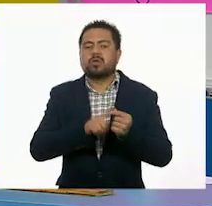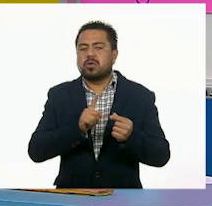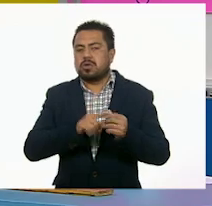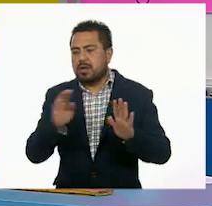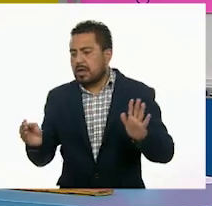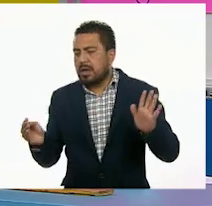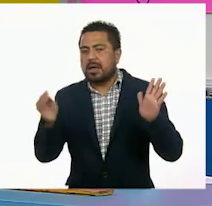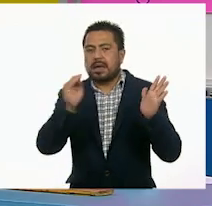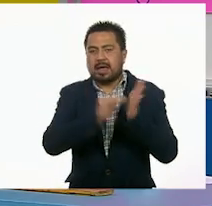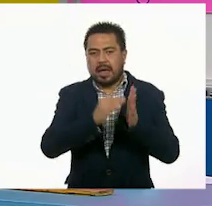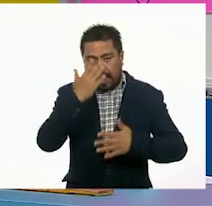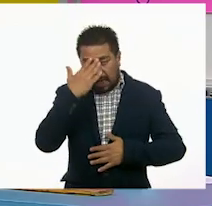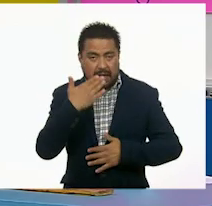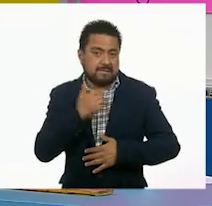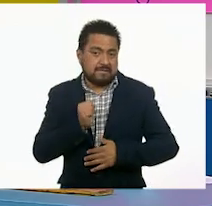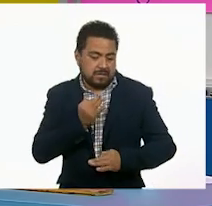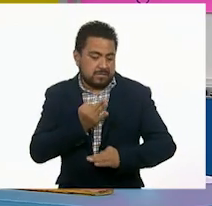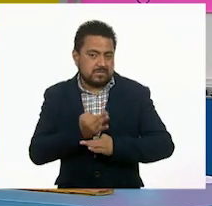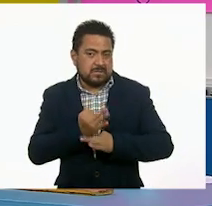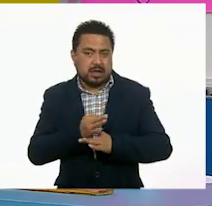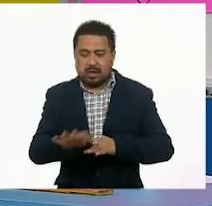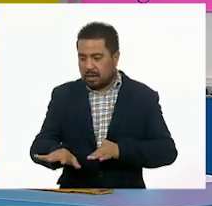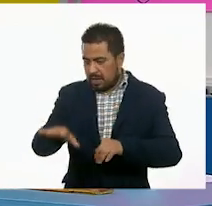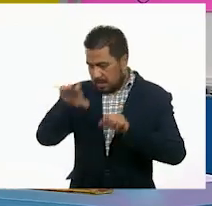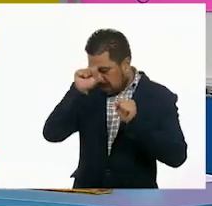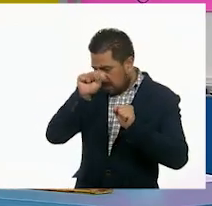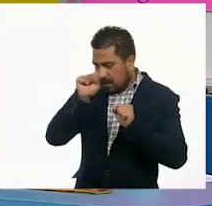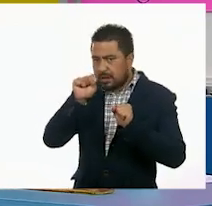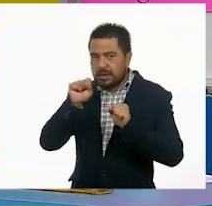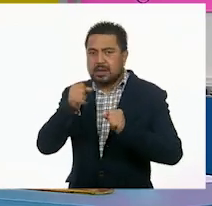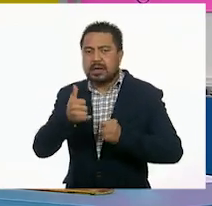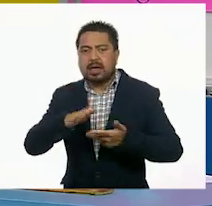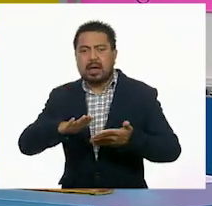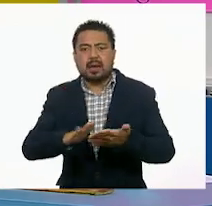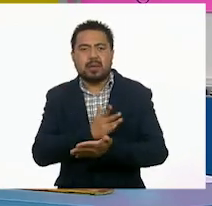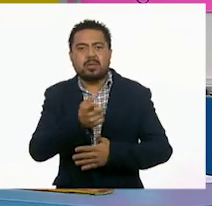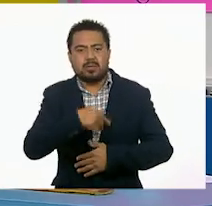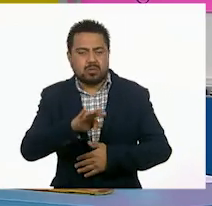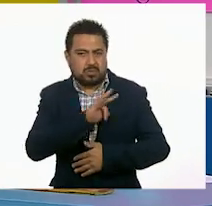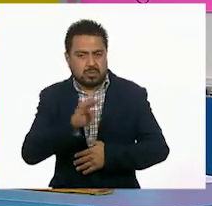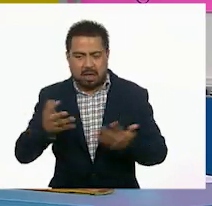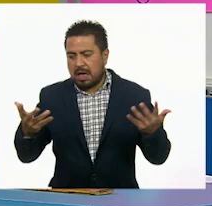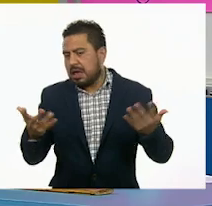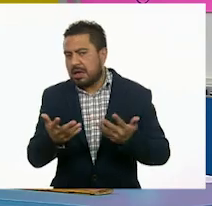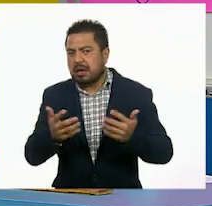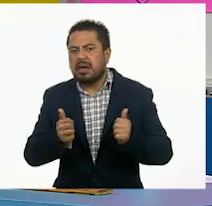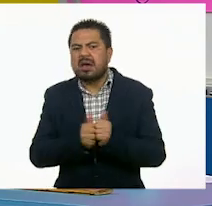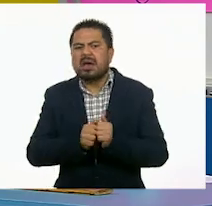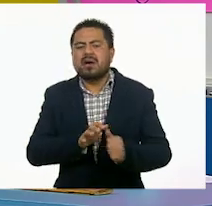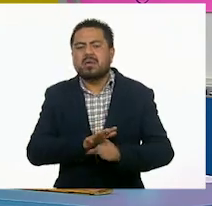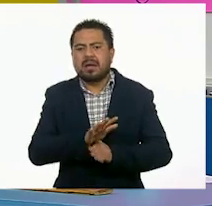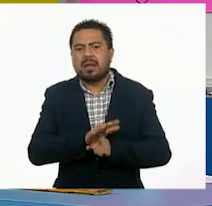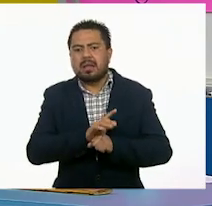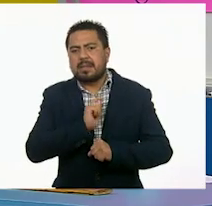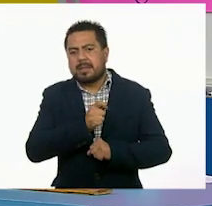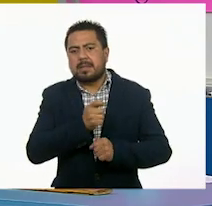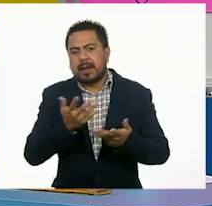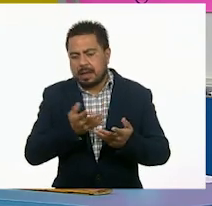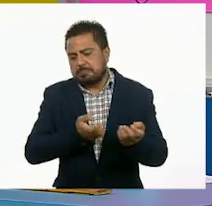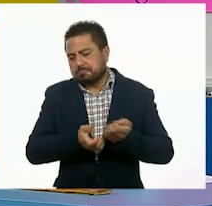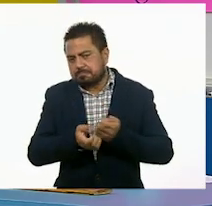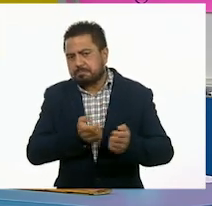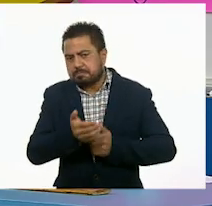estas habilidades que estamos adquiriendo y las podríamos llevar a la